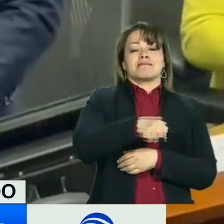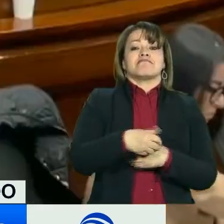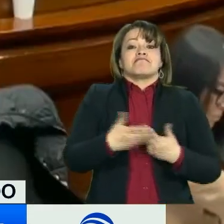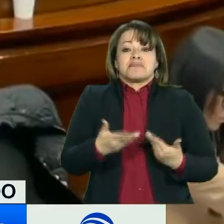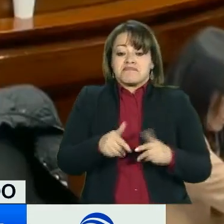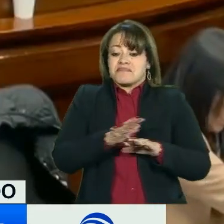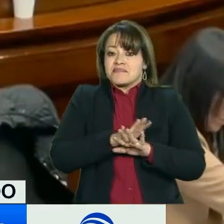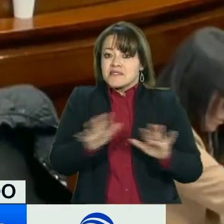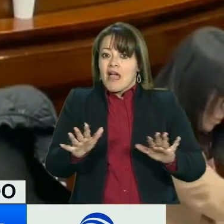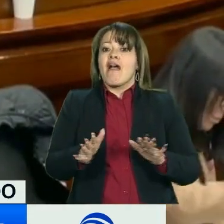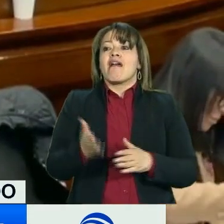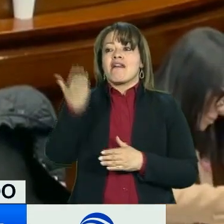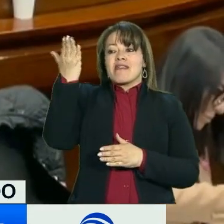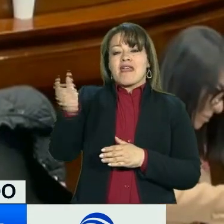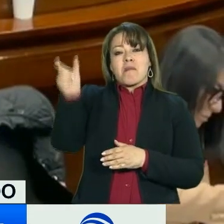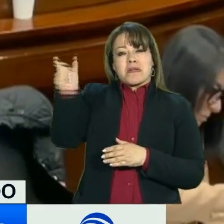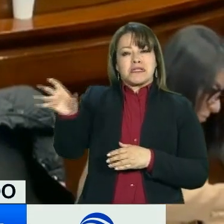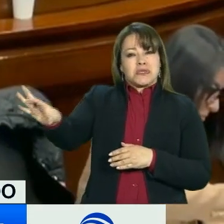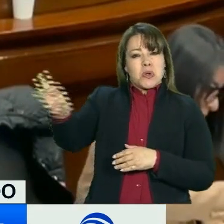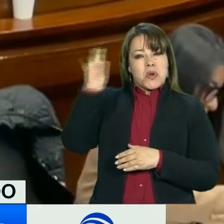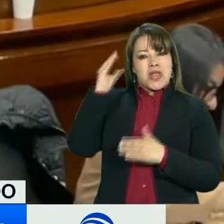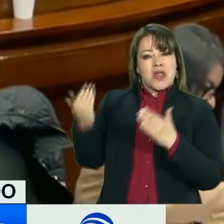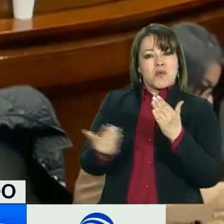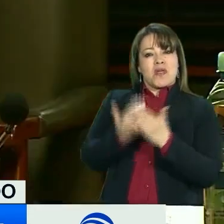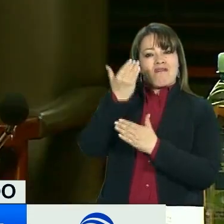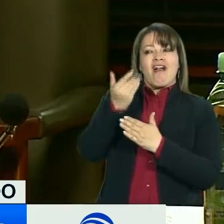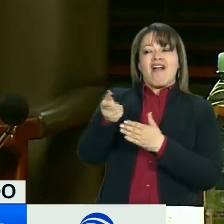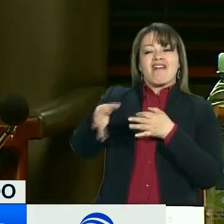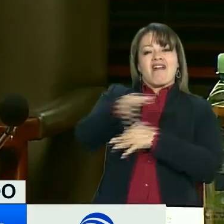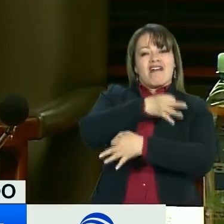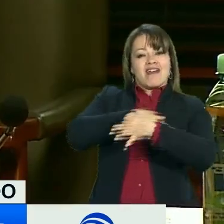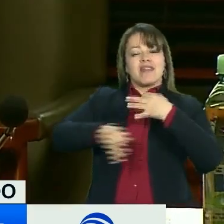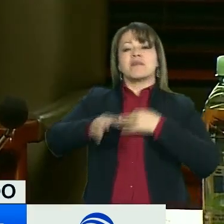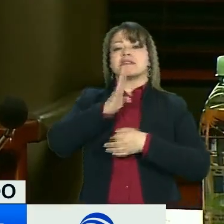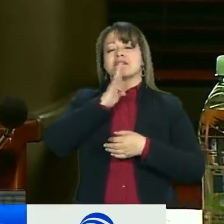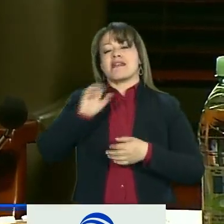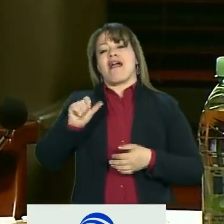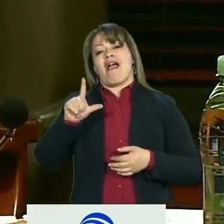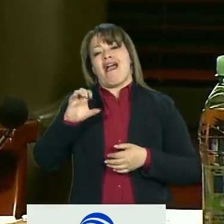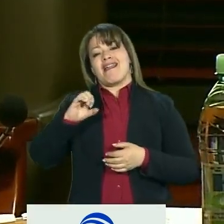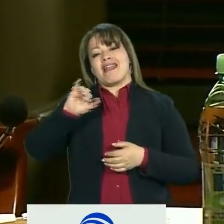las cosas, Fernández llega en reemplazo del saliente magistrado Alejandro Linares.